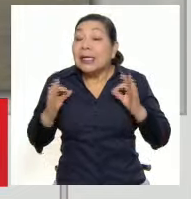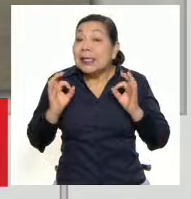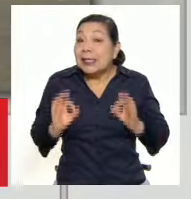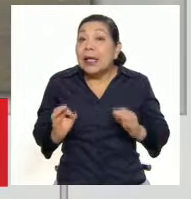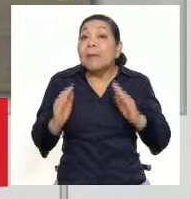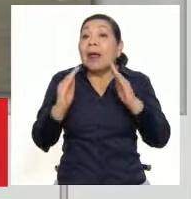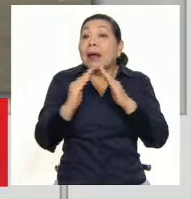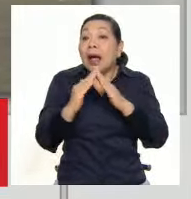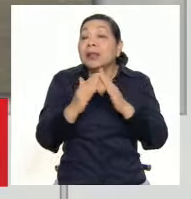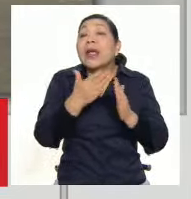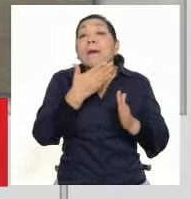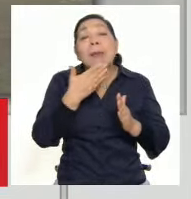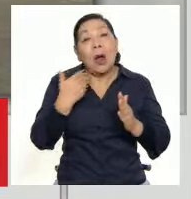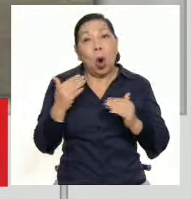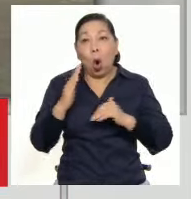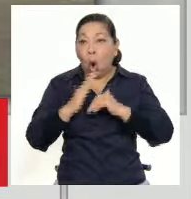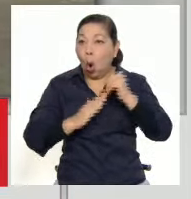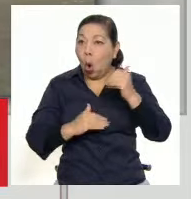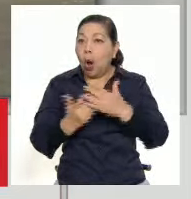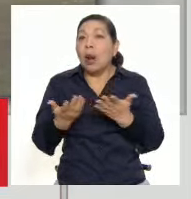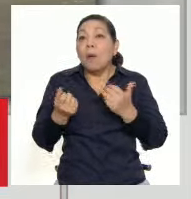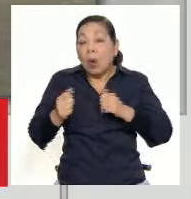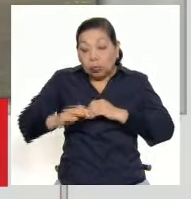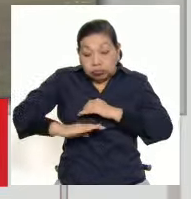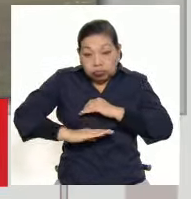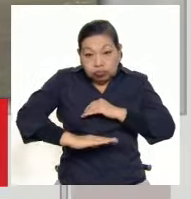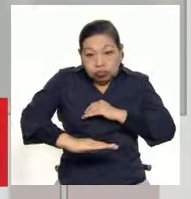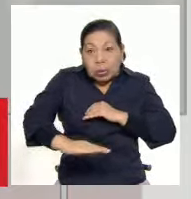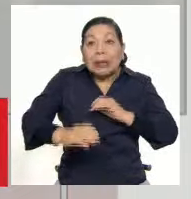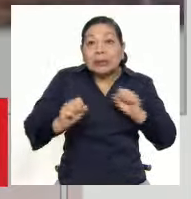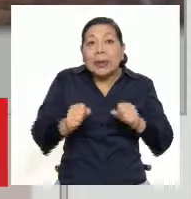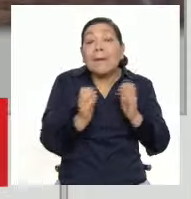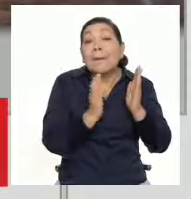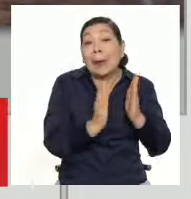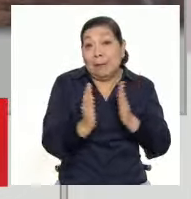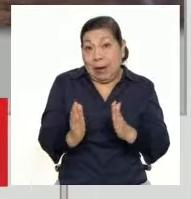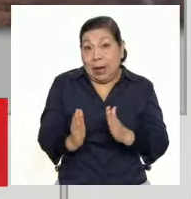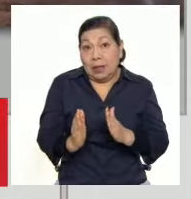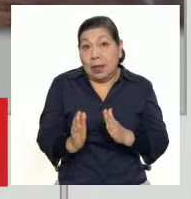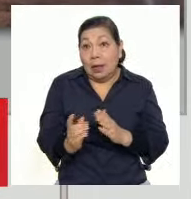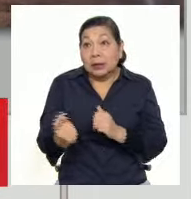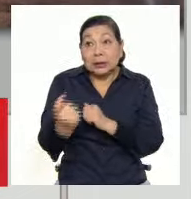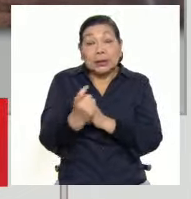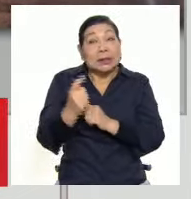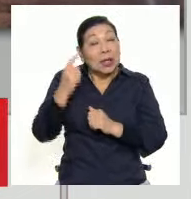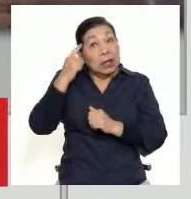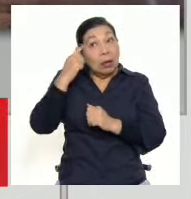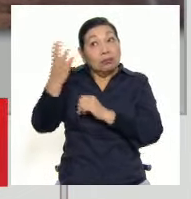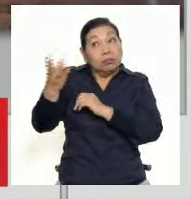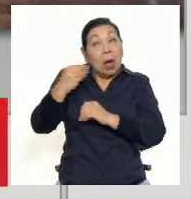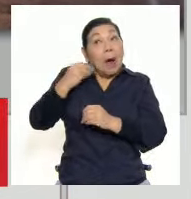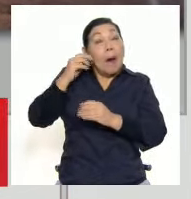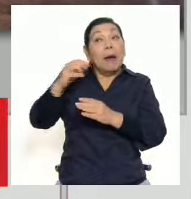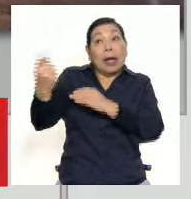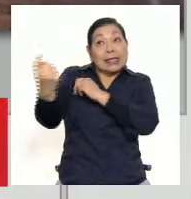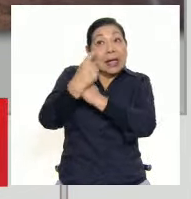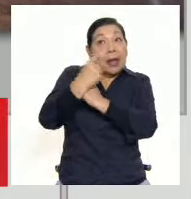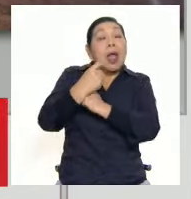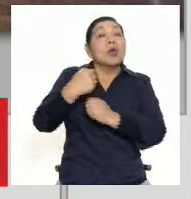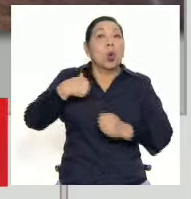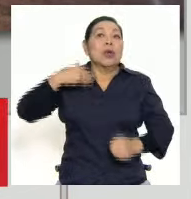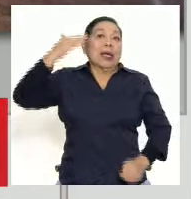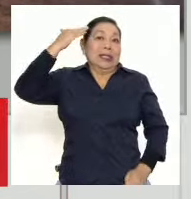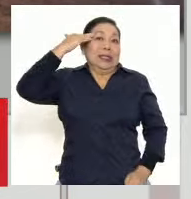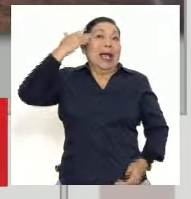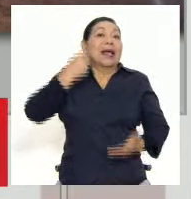construyendo viviendas adecuadas, buscando los buenos suelos, ¿no? Y preparándonos con las enseñanzas de INDECI y con los simulacros, ¿no? Entonces, si hacemos